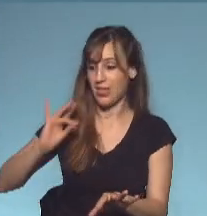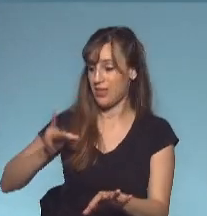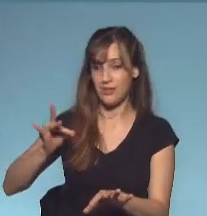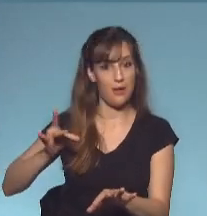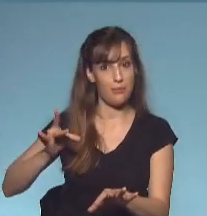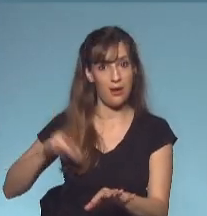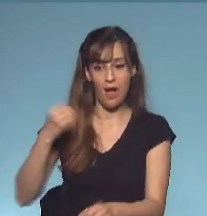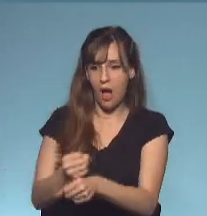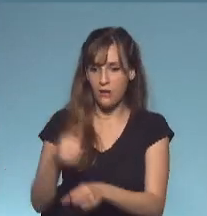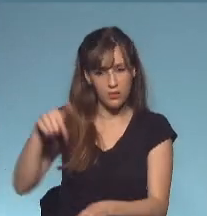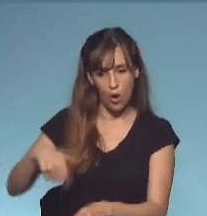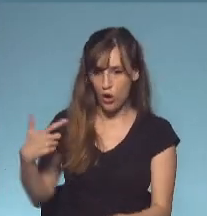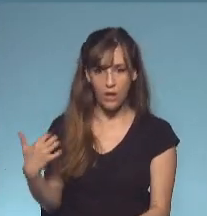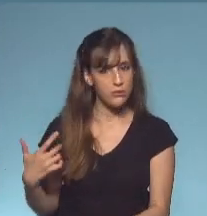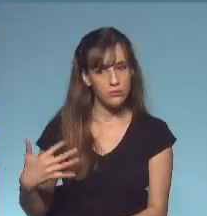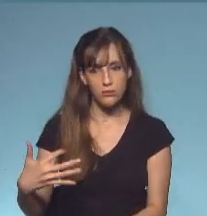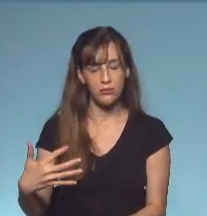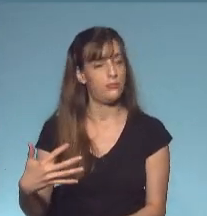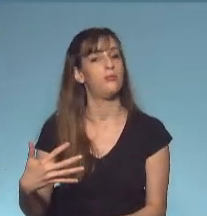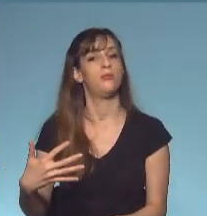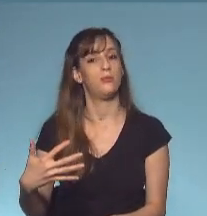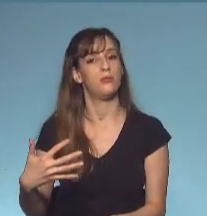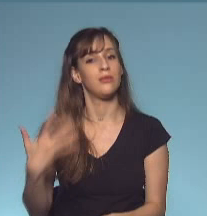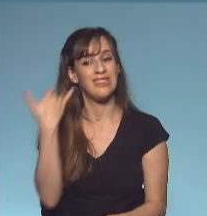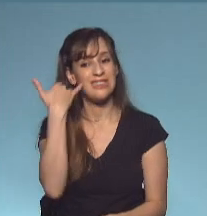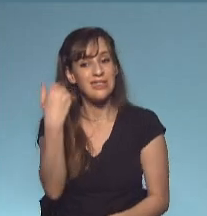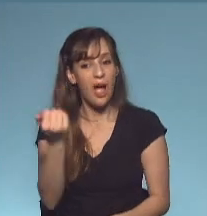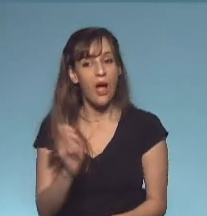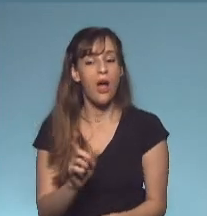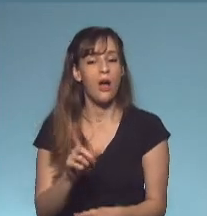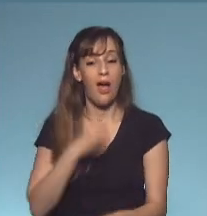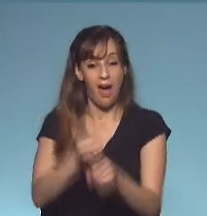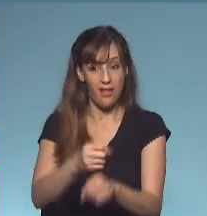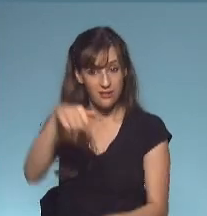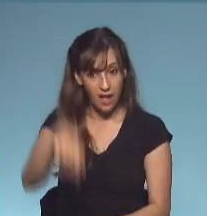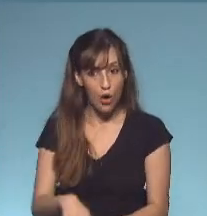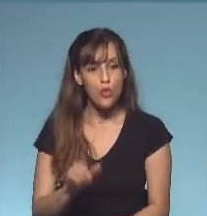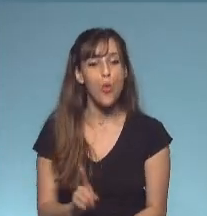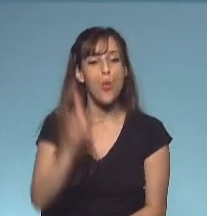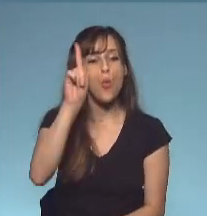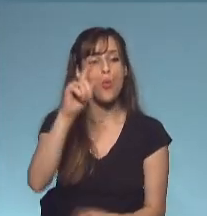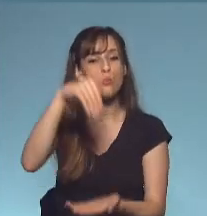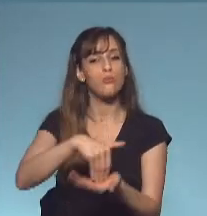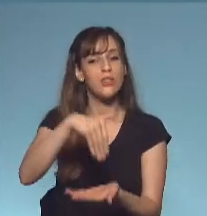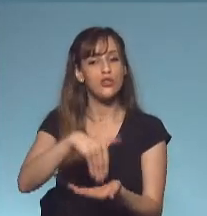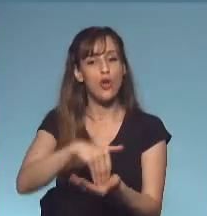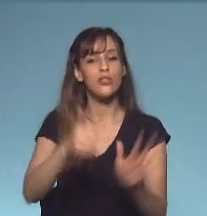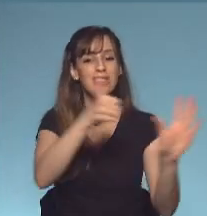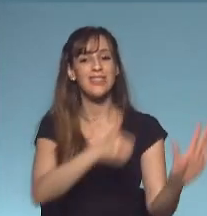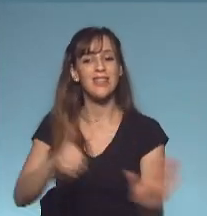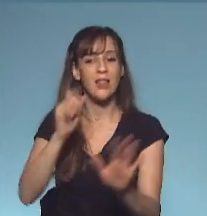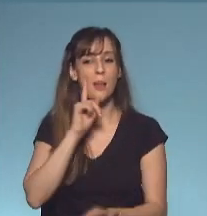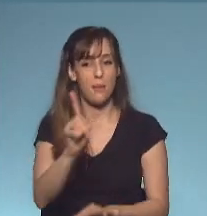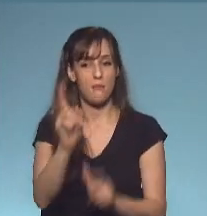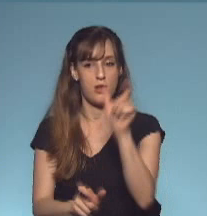también de nuestra historia. Llevamos ya más de 1.600.000 personas vacunadas con